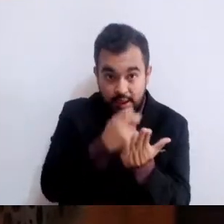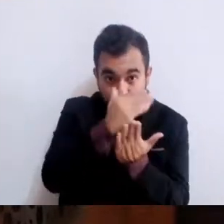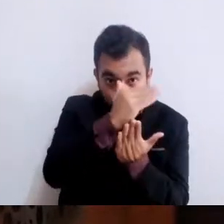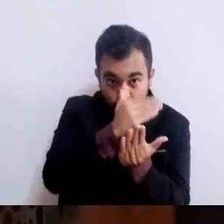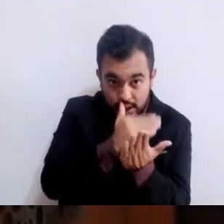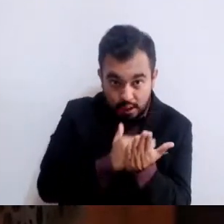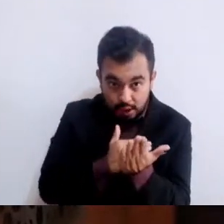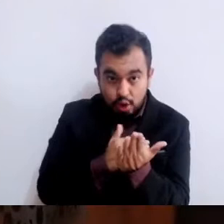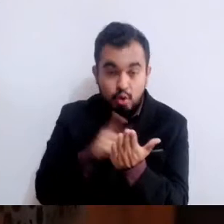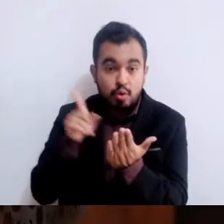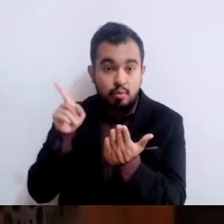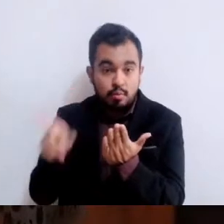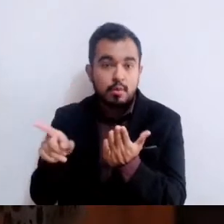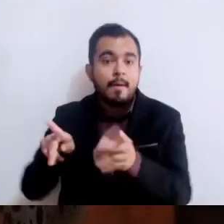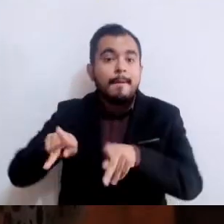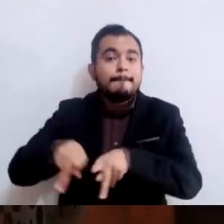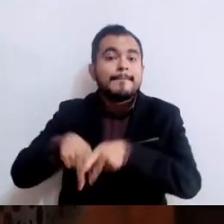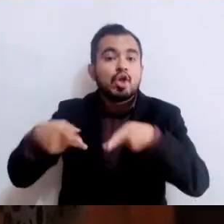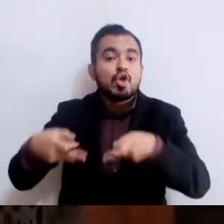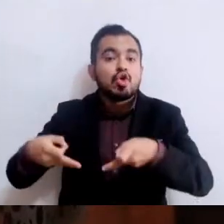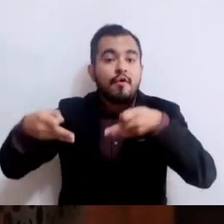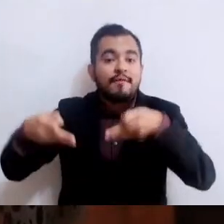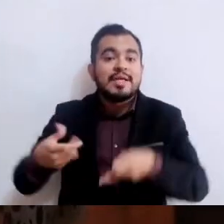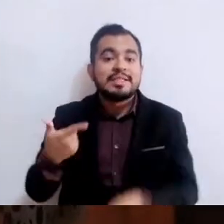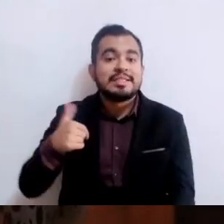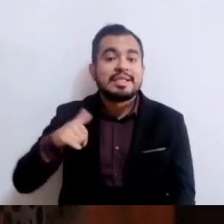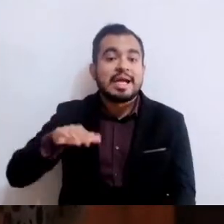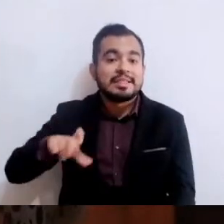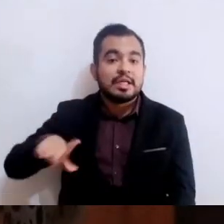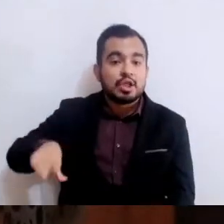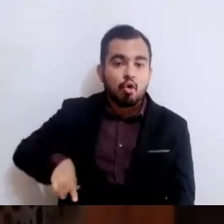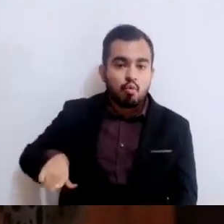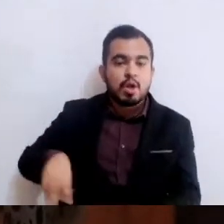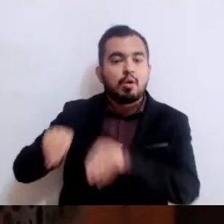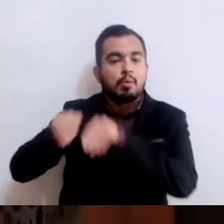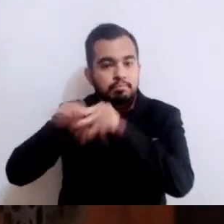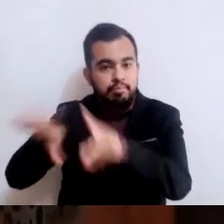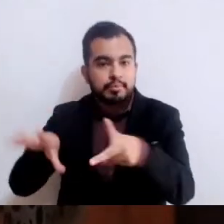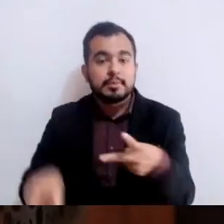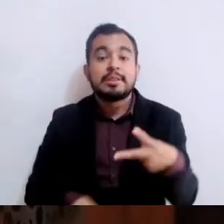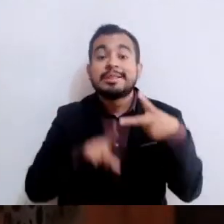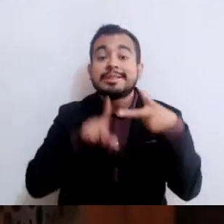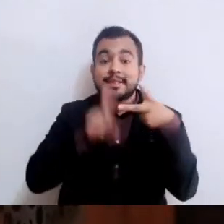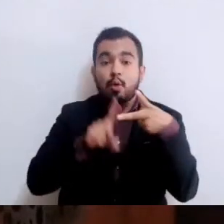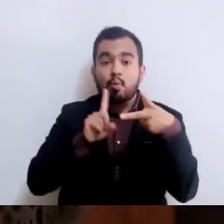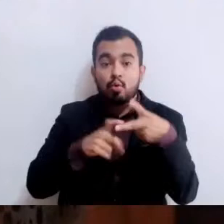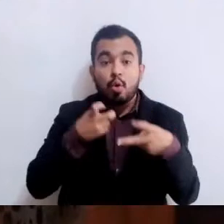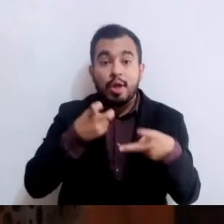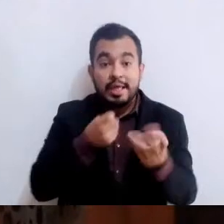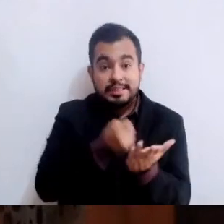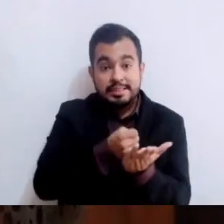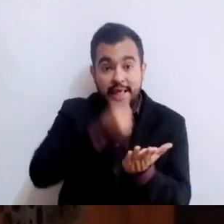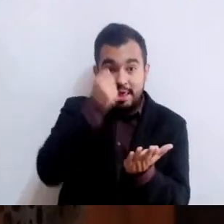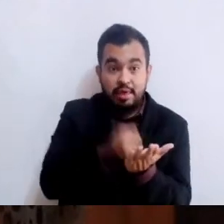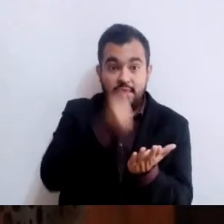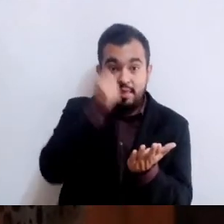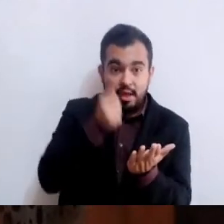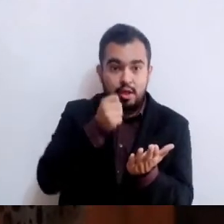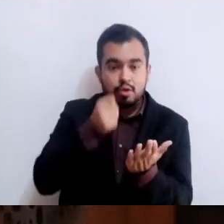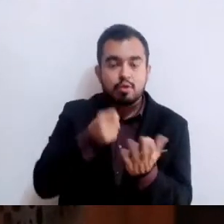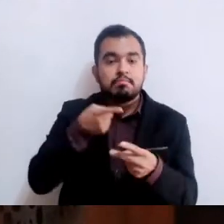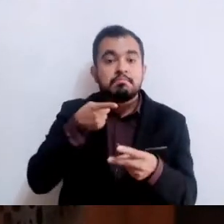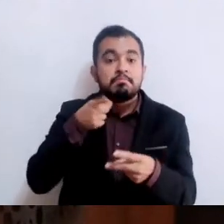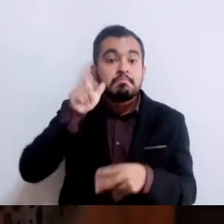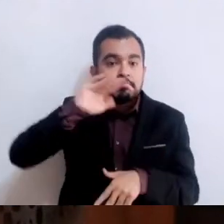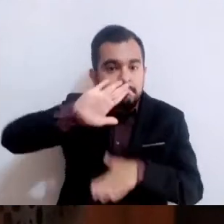decreto en el periódico oficial de Gaceta de Gobierno. Segundo, el presente decreto entrará en vigor al día